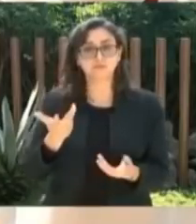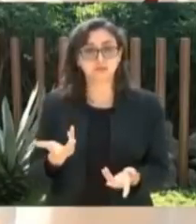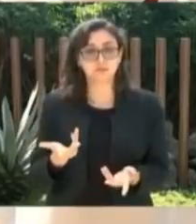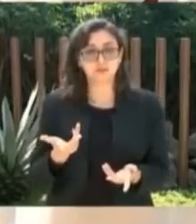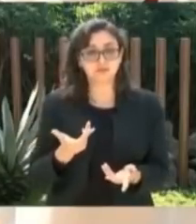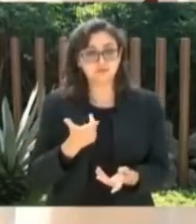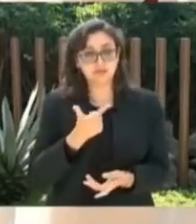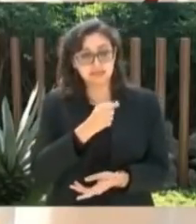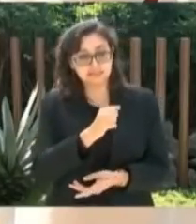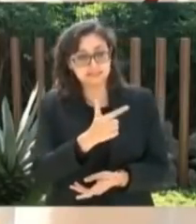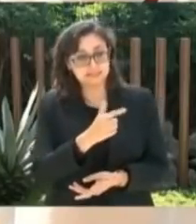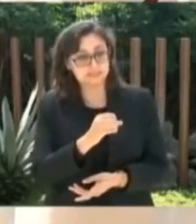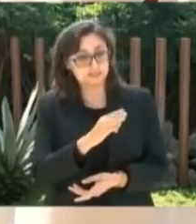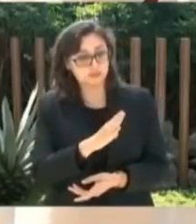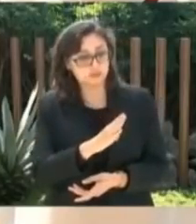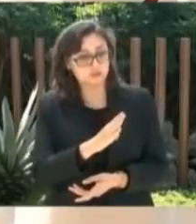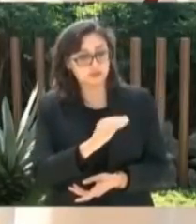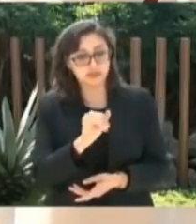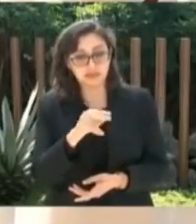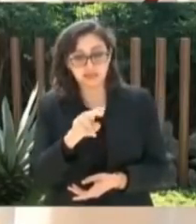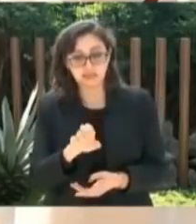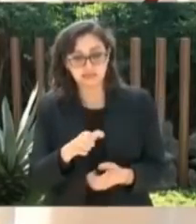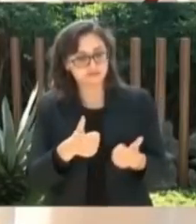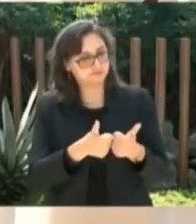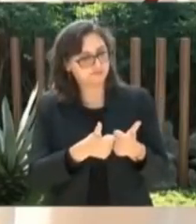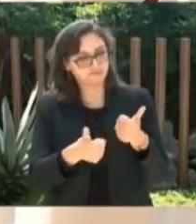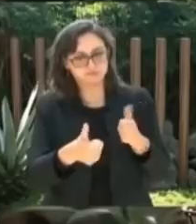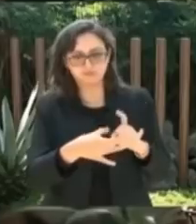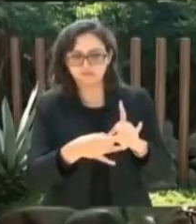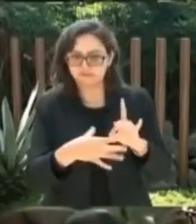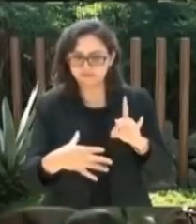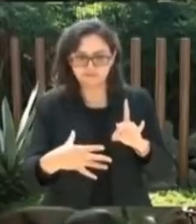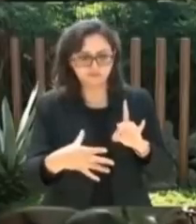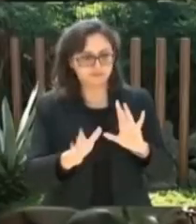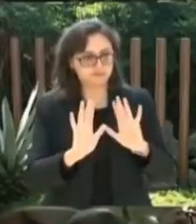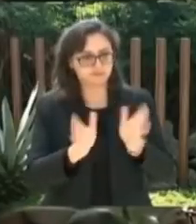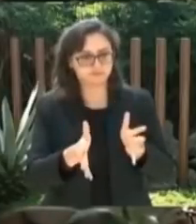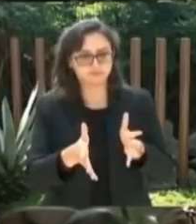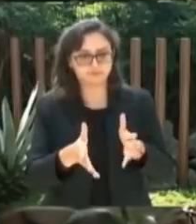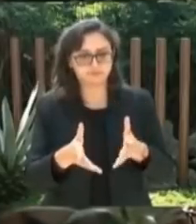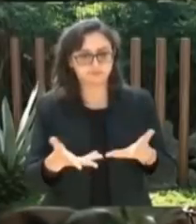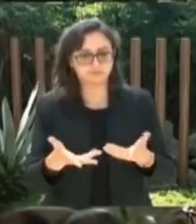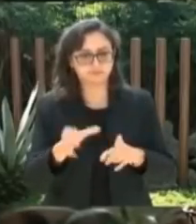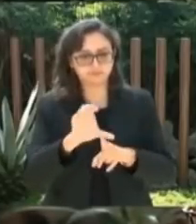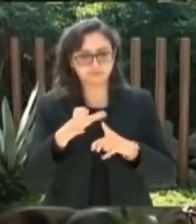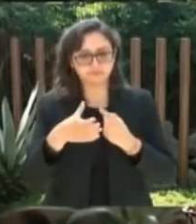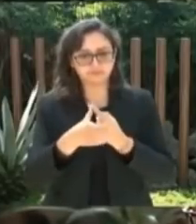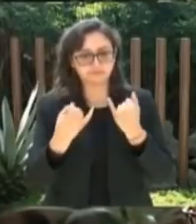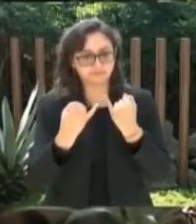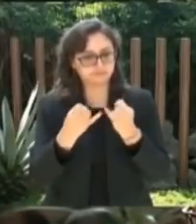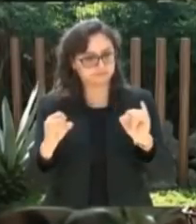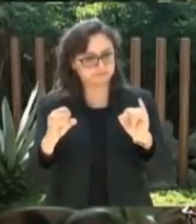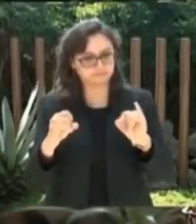de Gobernación el Instituto Electoral y se creara un consejo independiente